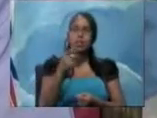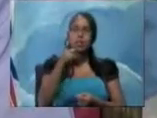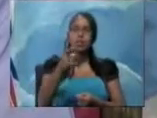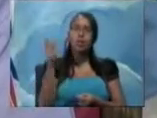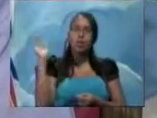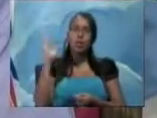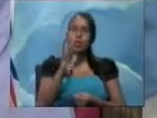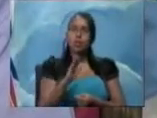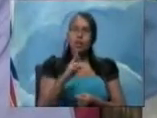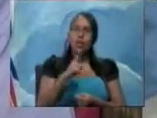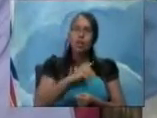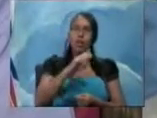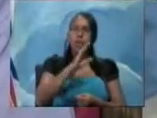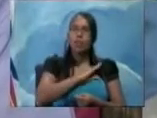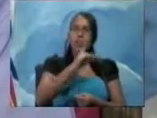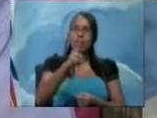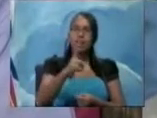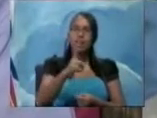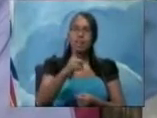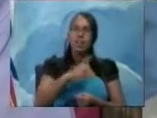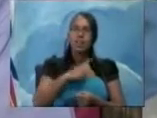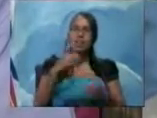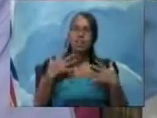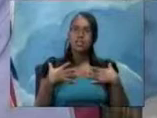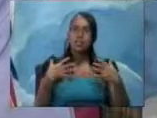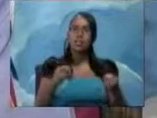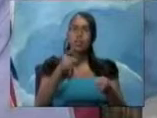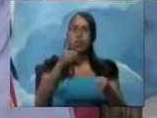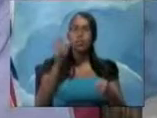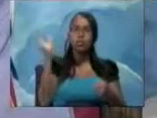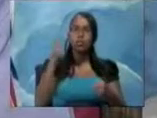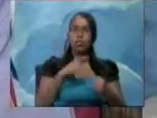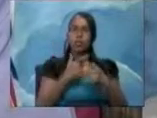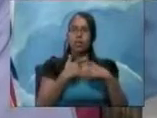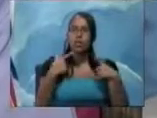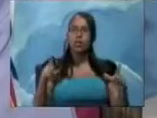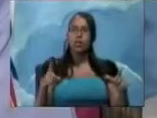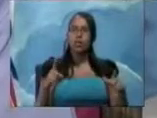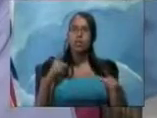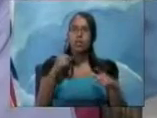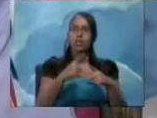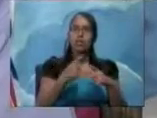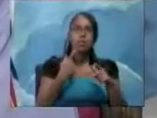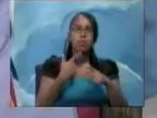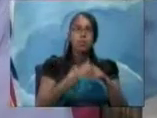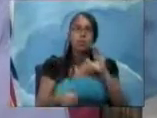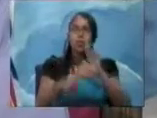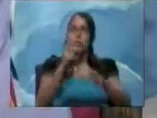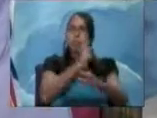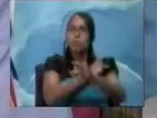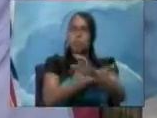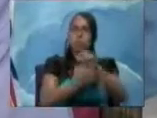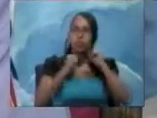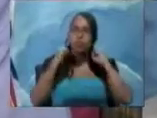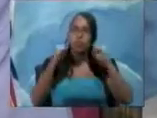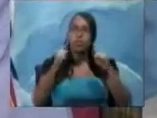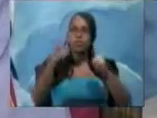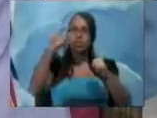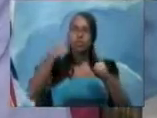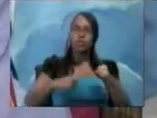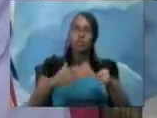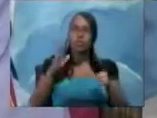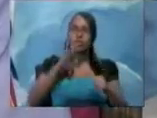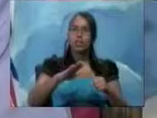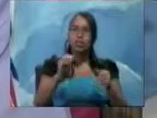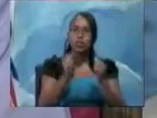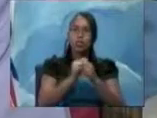vienes a a sanar o tú vienes a liberarme pero más potentes son los que están con nosotros dice ella Porque